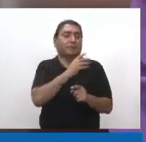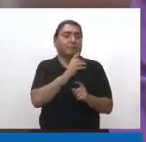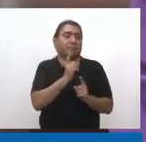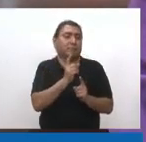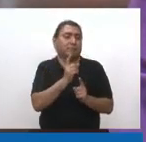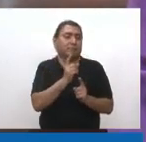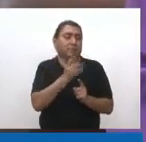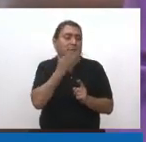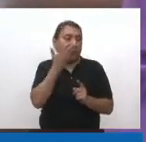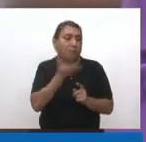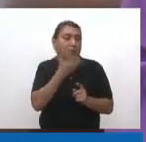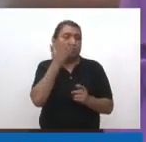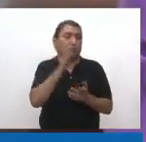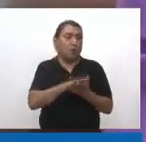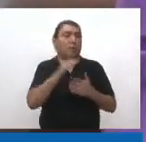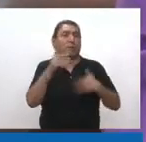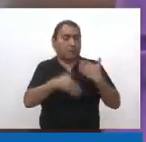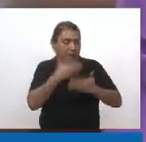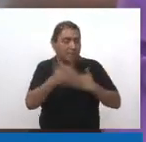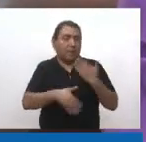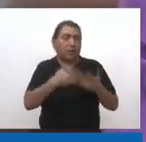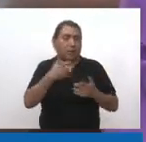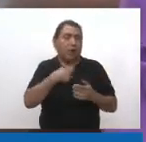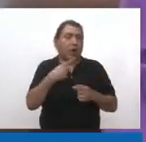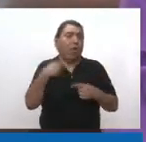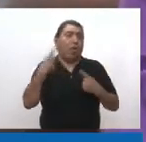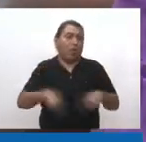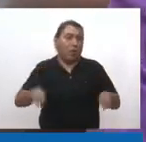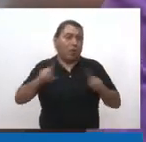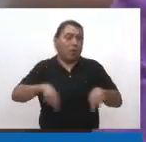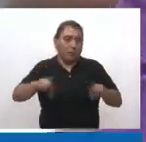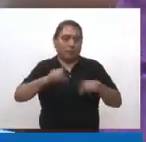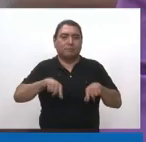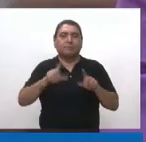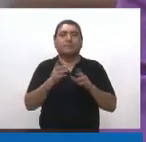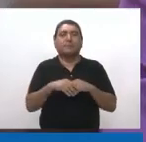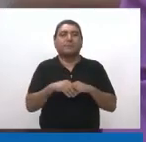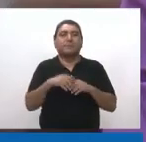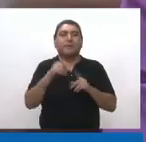mucho del procedimiento y de la Constitución de la 26.122.